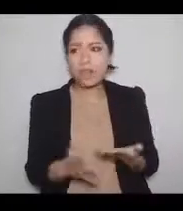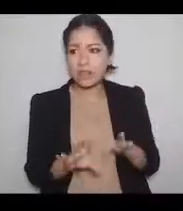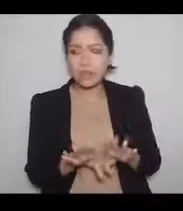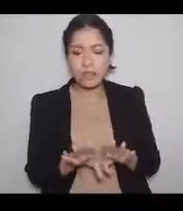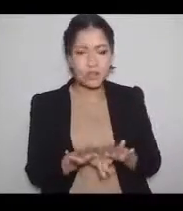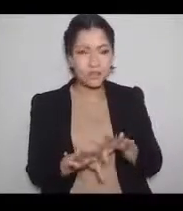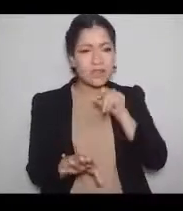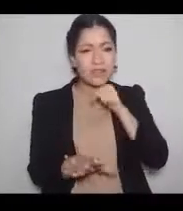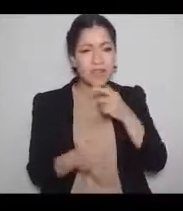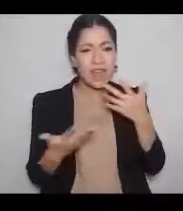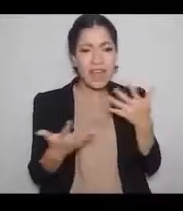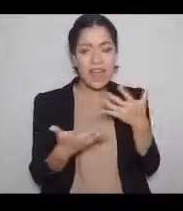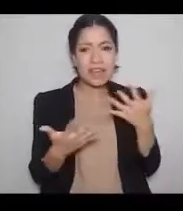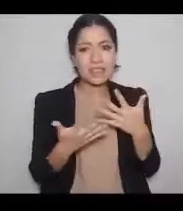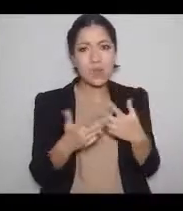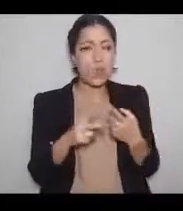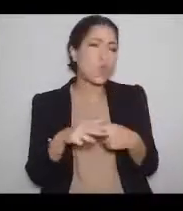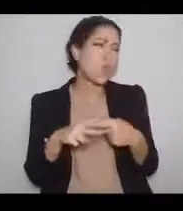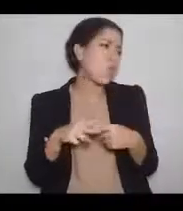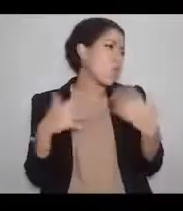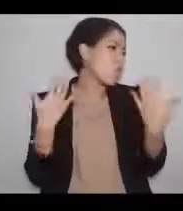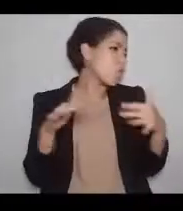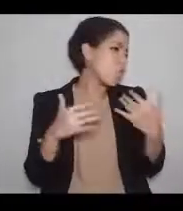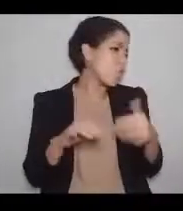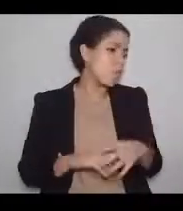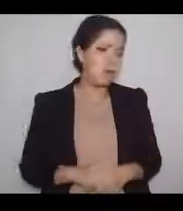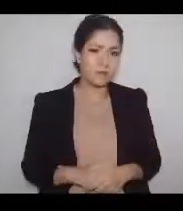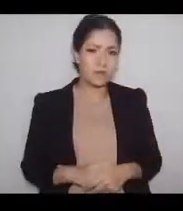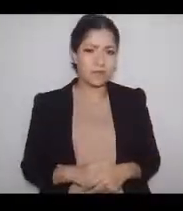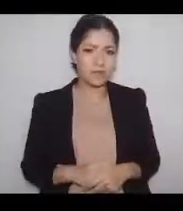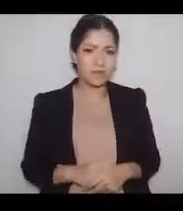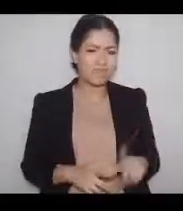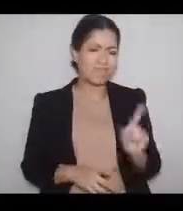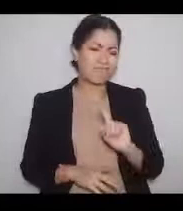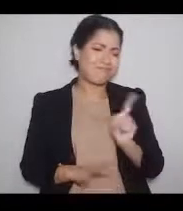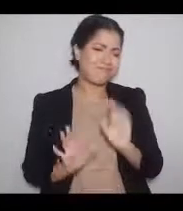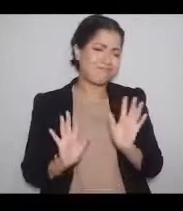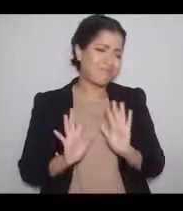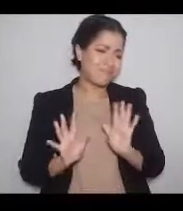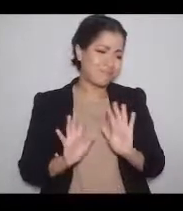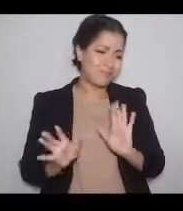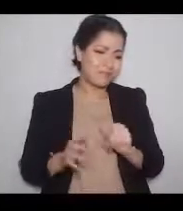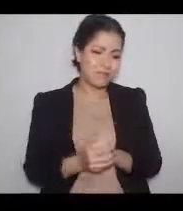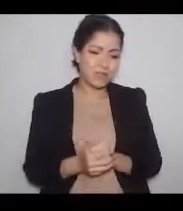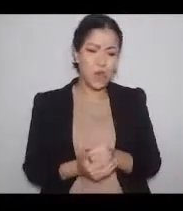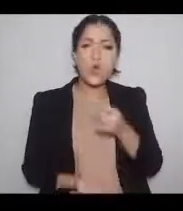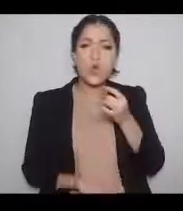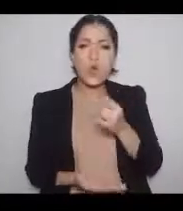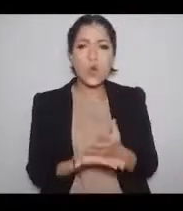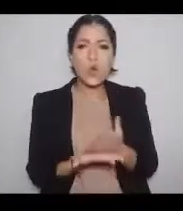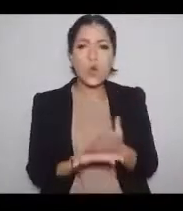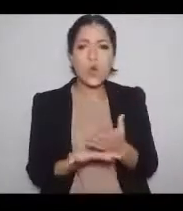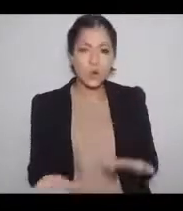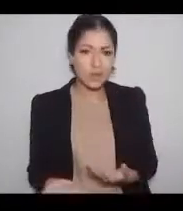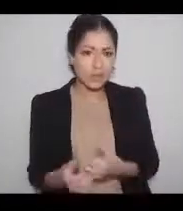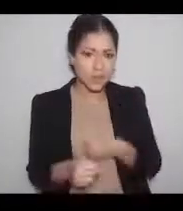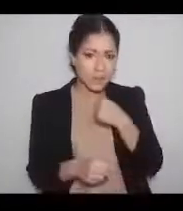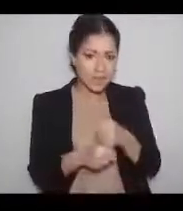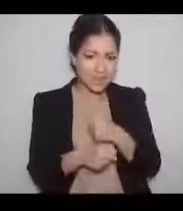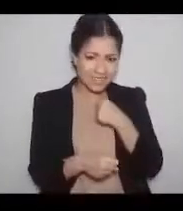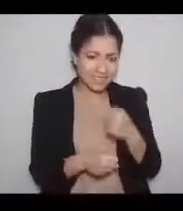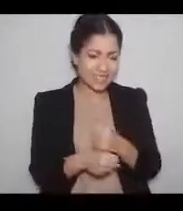cuestión de ensayo. Es algo biológico. Ya sé que no quieres que te cuente nada de la época de